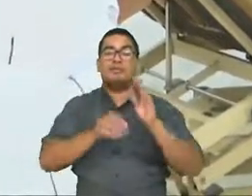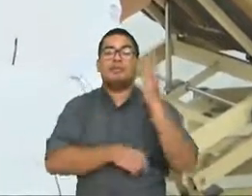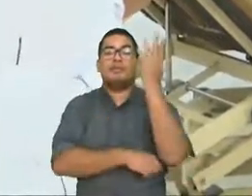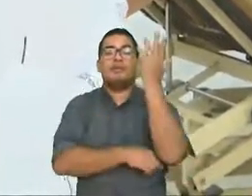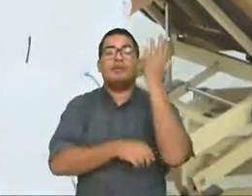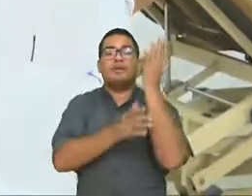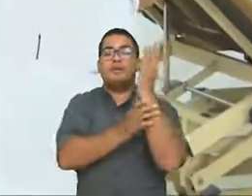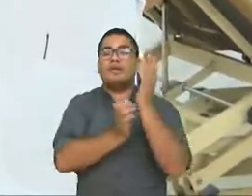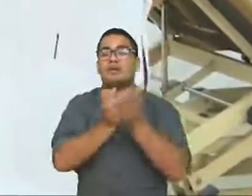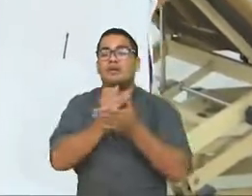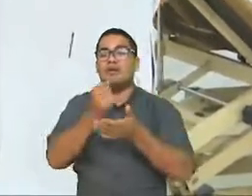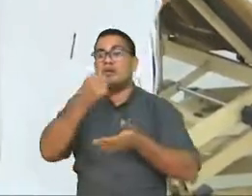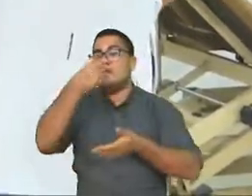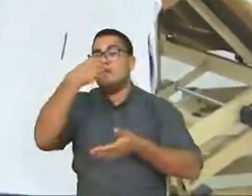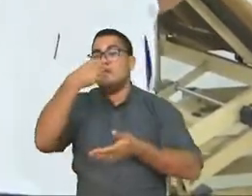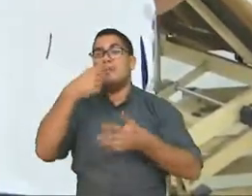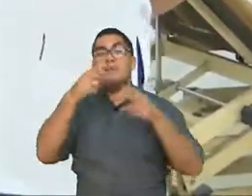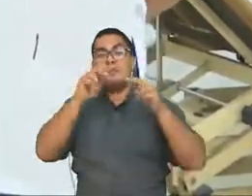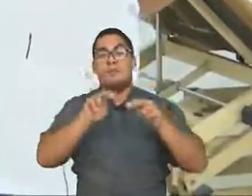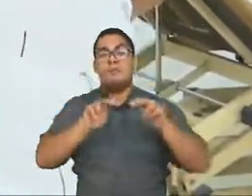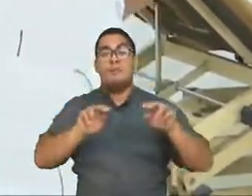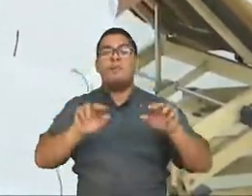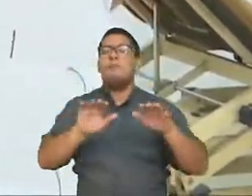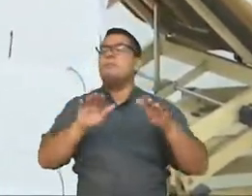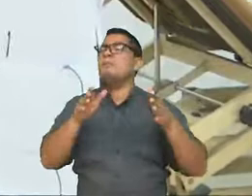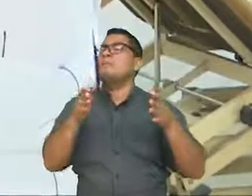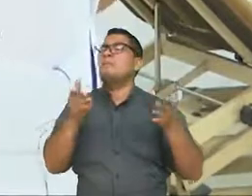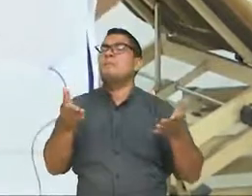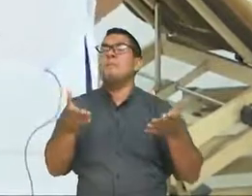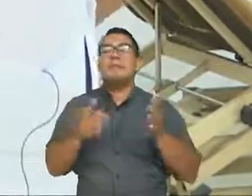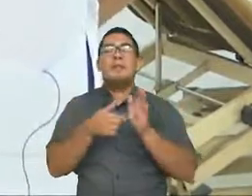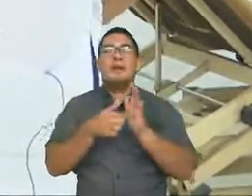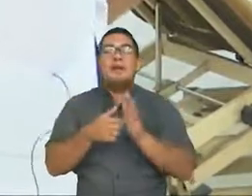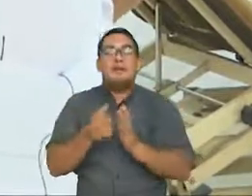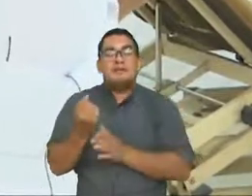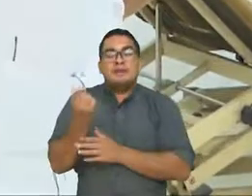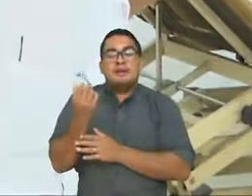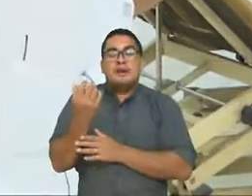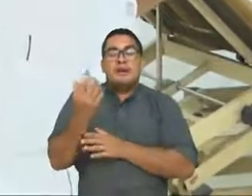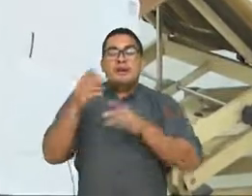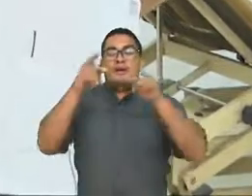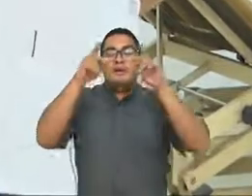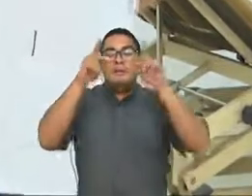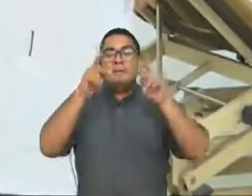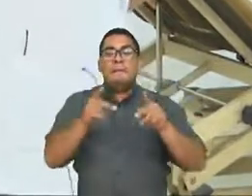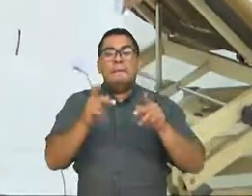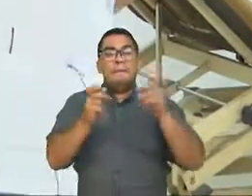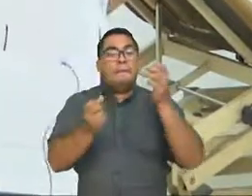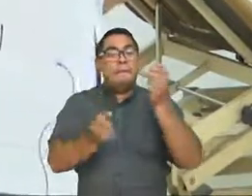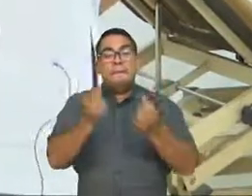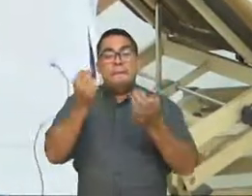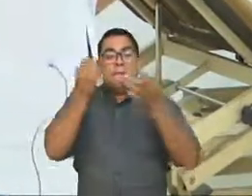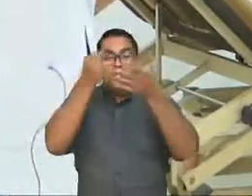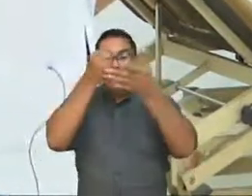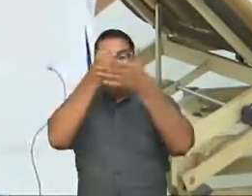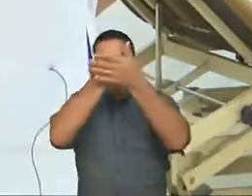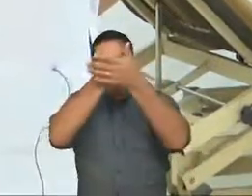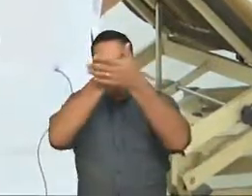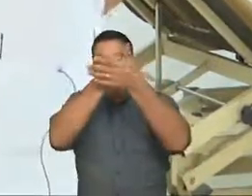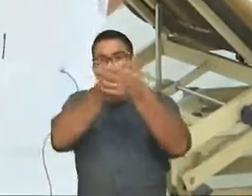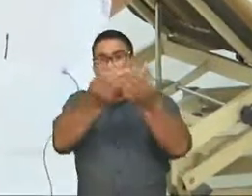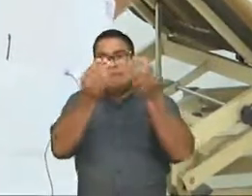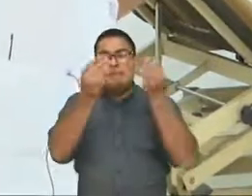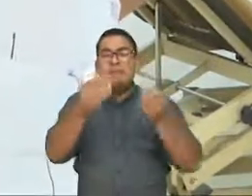podría ser útil? Sí, para el dolor, cuando estos pacientes después que han sufrido un accidente y ya tienen